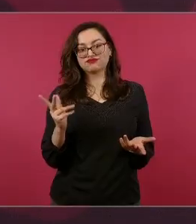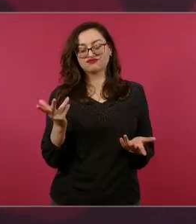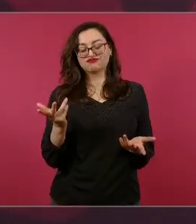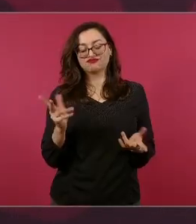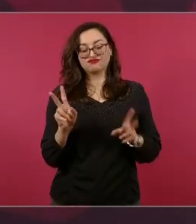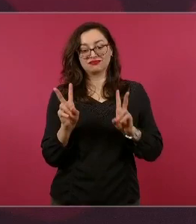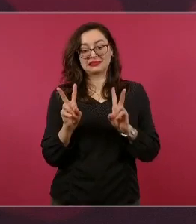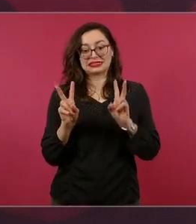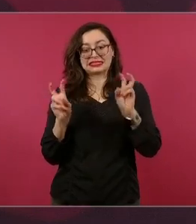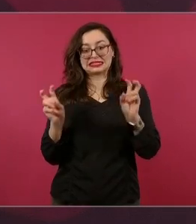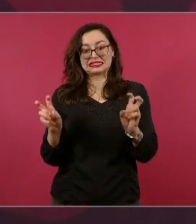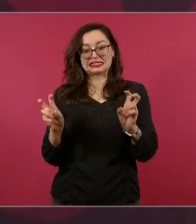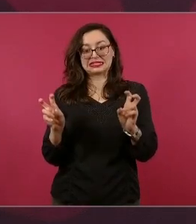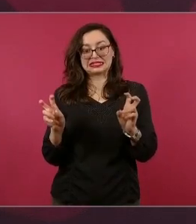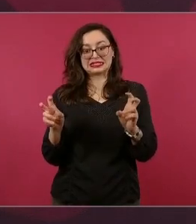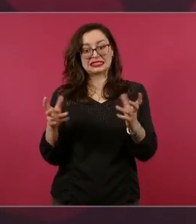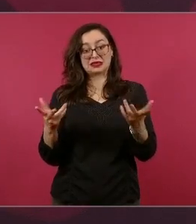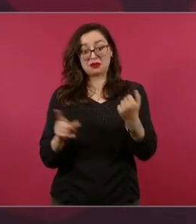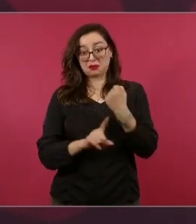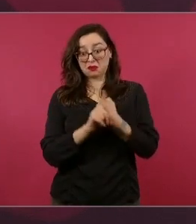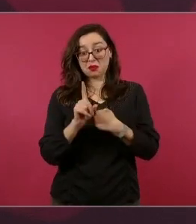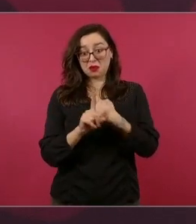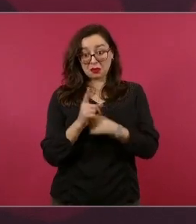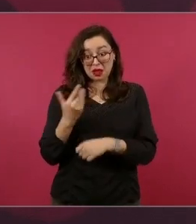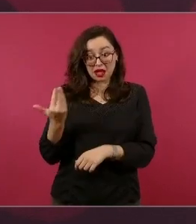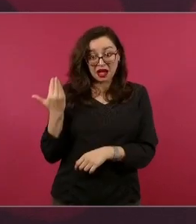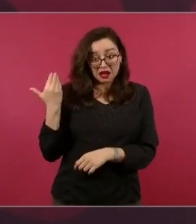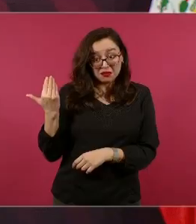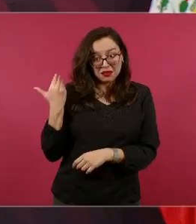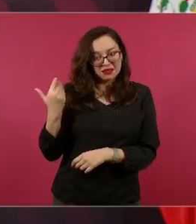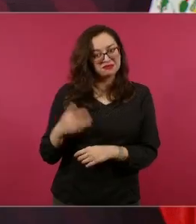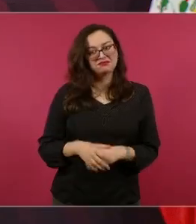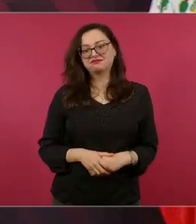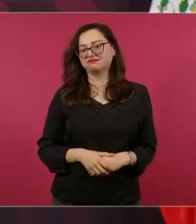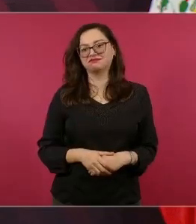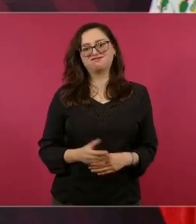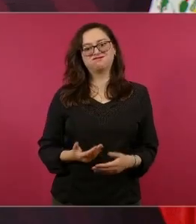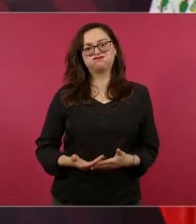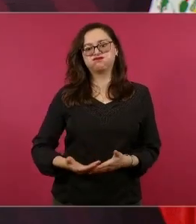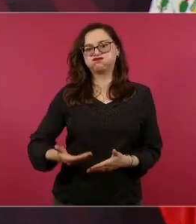temas de muchos años. Por ejemplo,